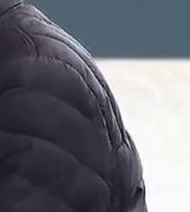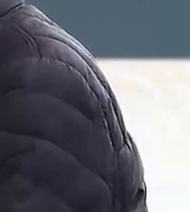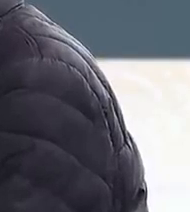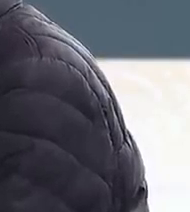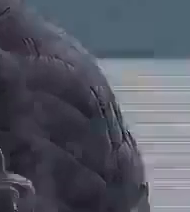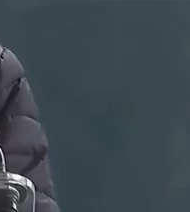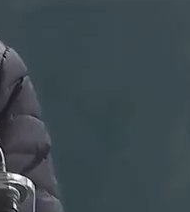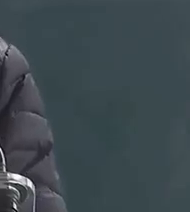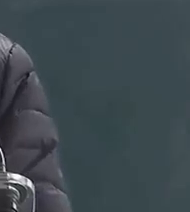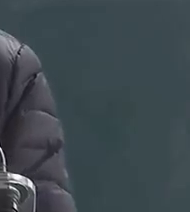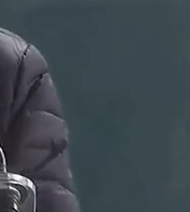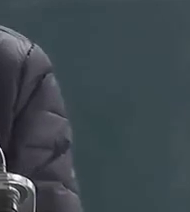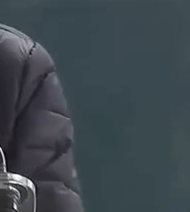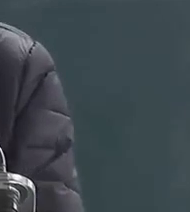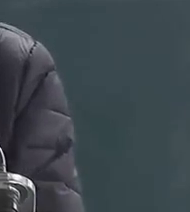a